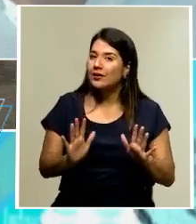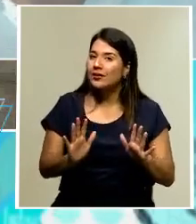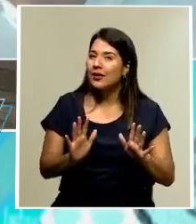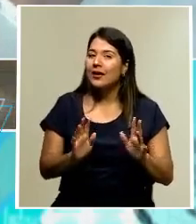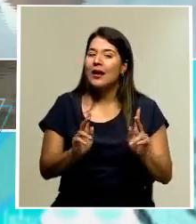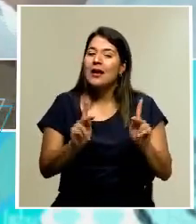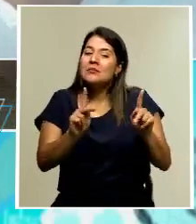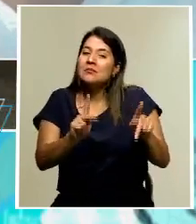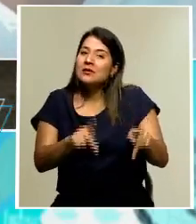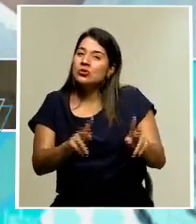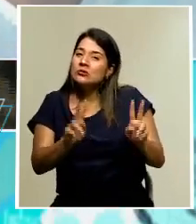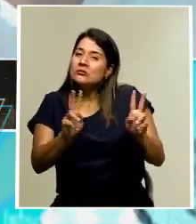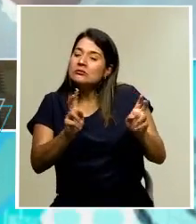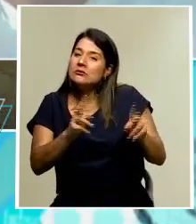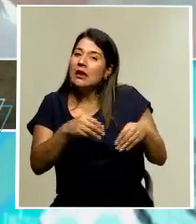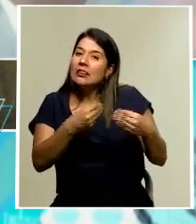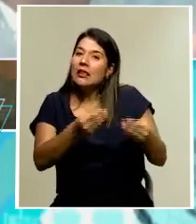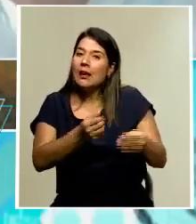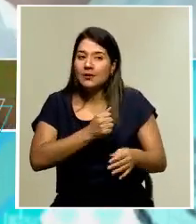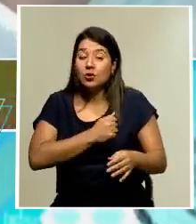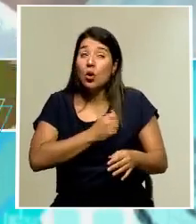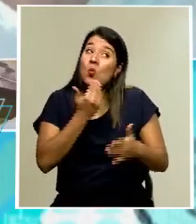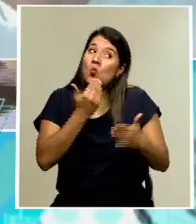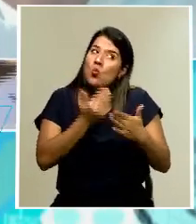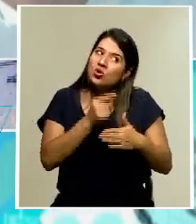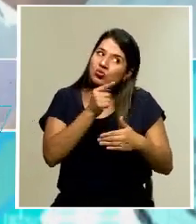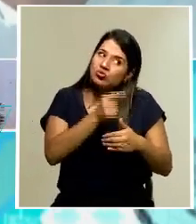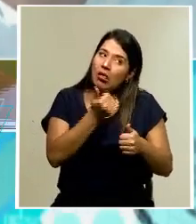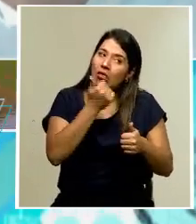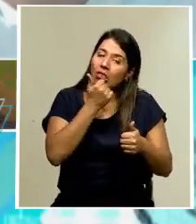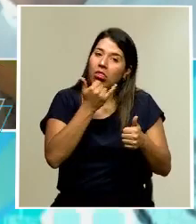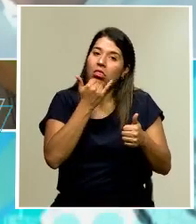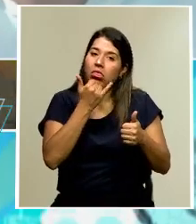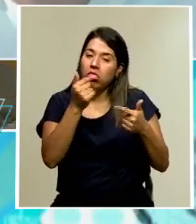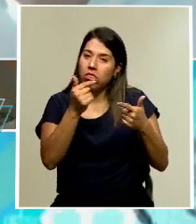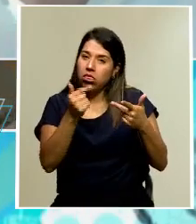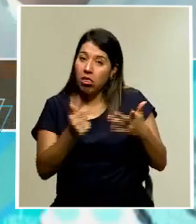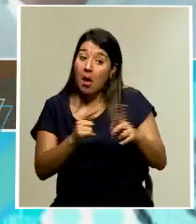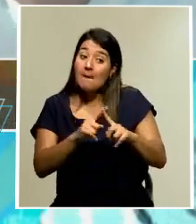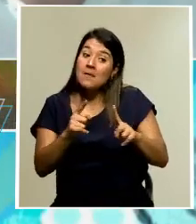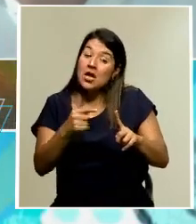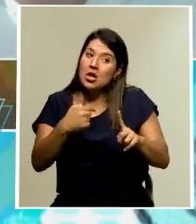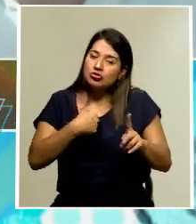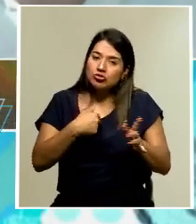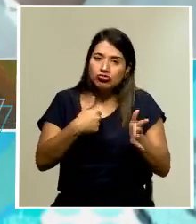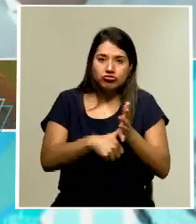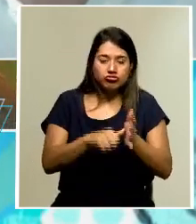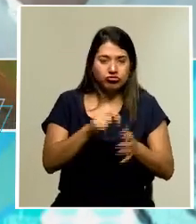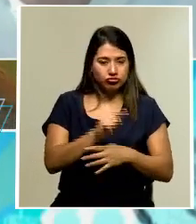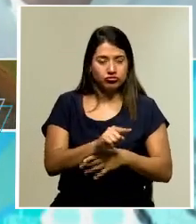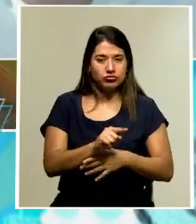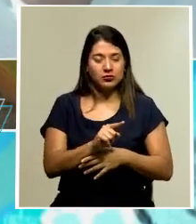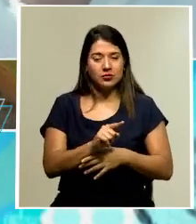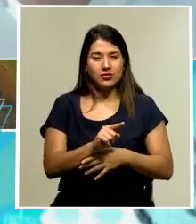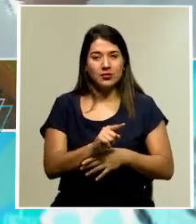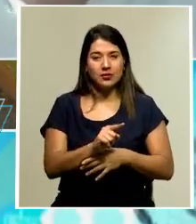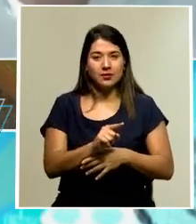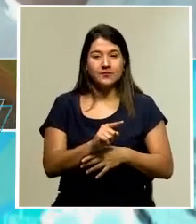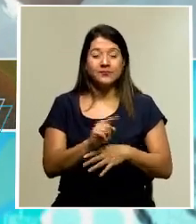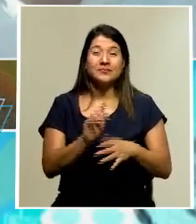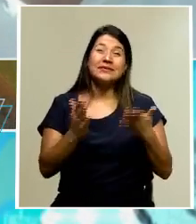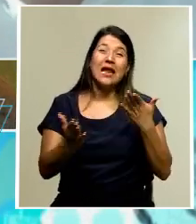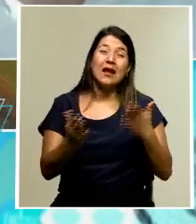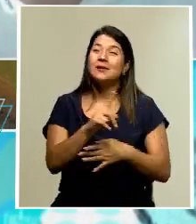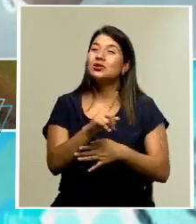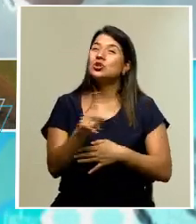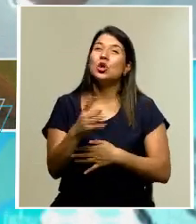perdón relativo, ¿verdad? Bueno, a pesar de todas estas cosas que se le señalan, sería el candidato, ¿verdad? Aunque sea no deseado, pero